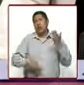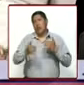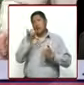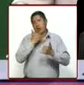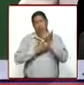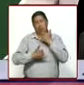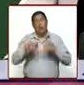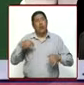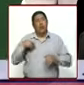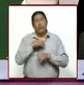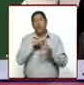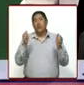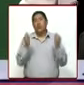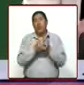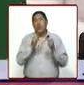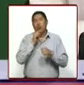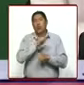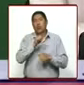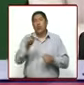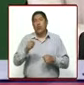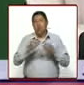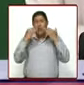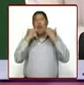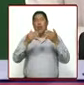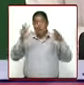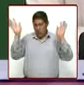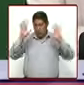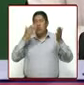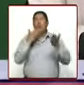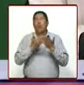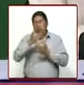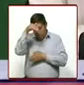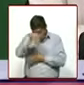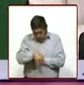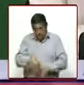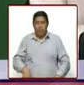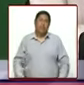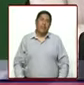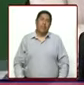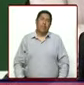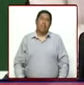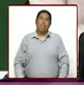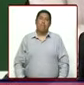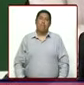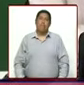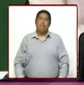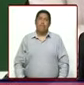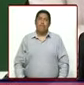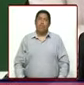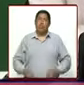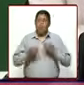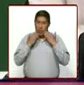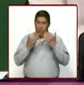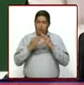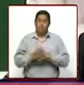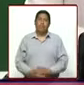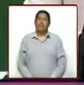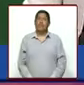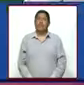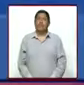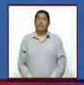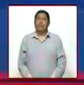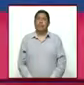pasando, pero estamos con ustedes. Muchas gracias y hasta pronto. Buenas noches. Buenas noches. Muchísimas gracias.